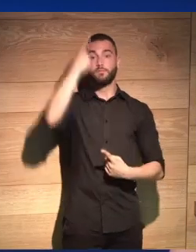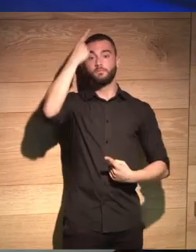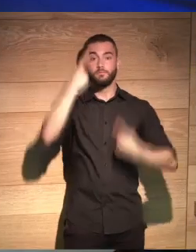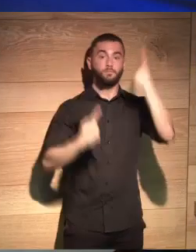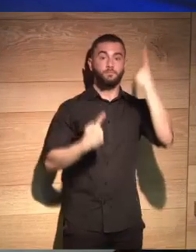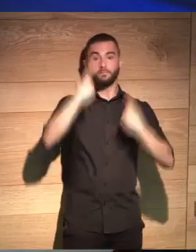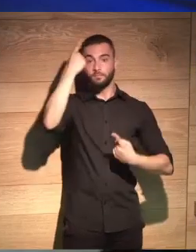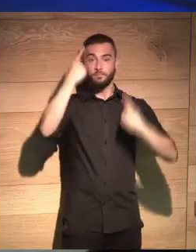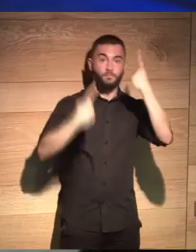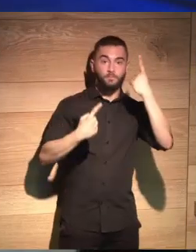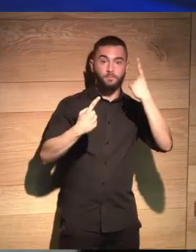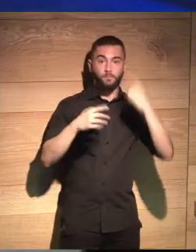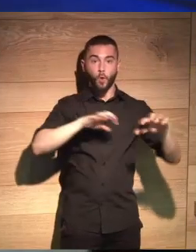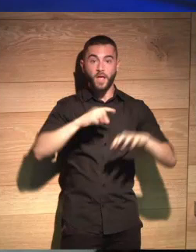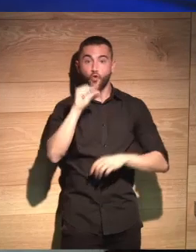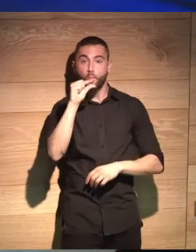hora y media.